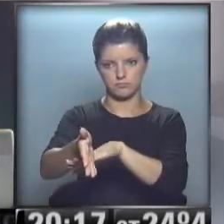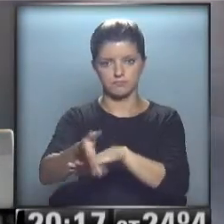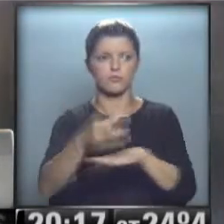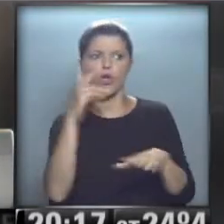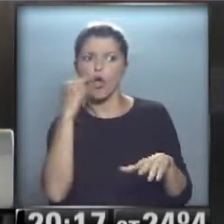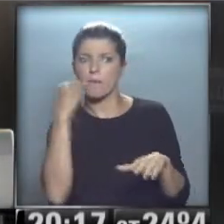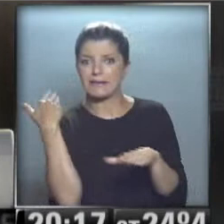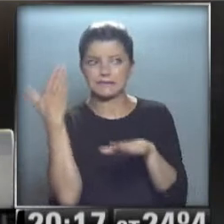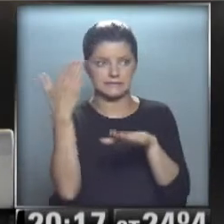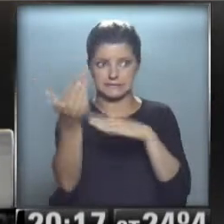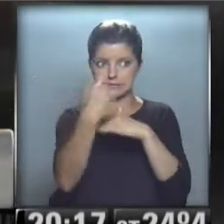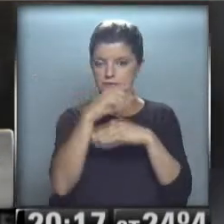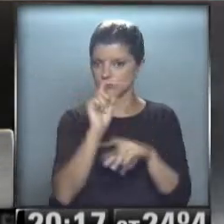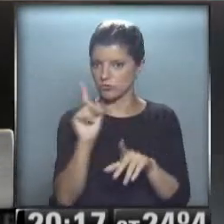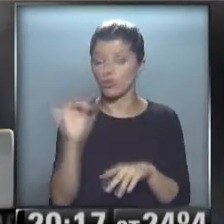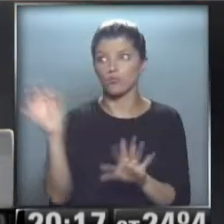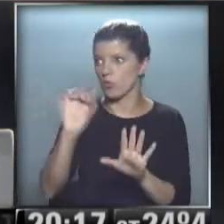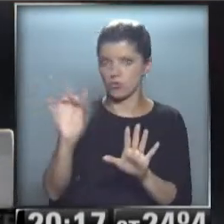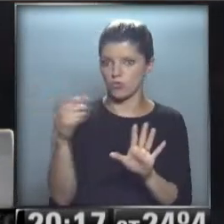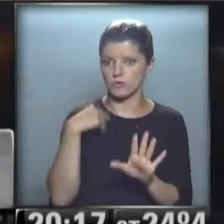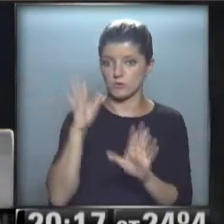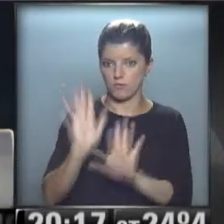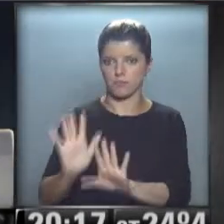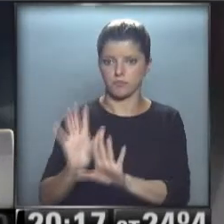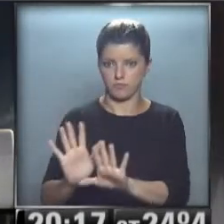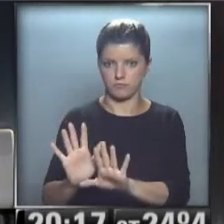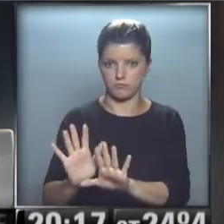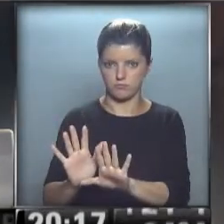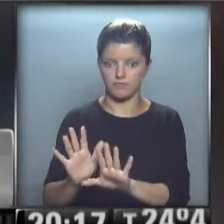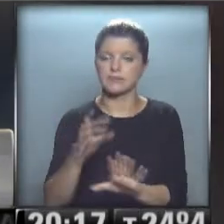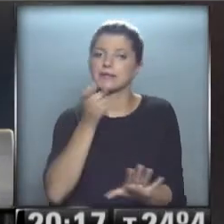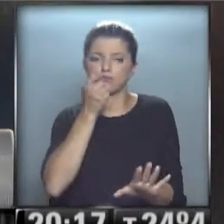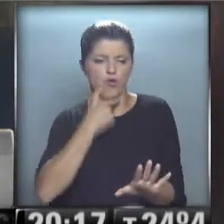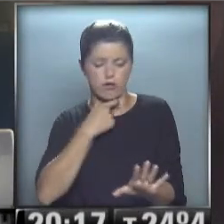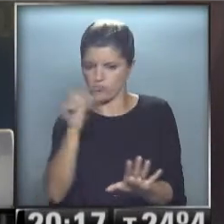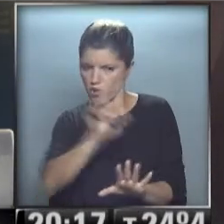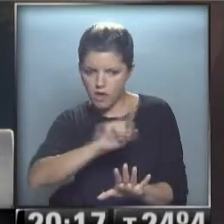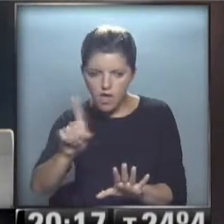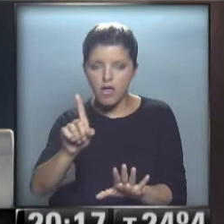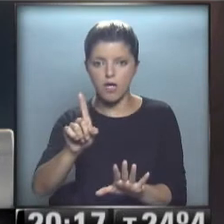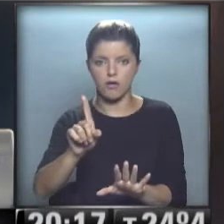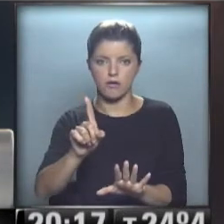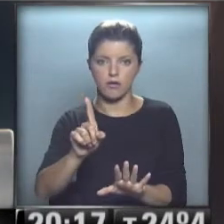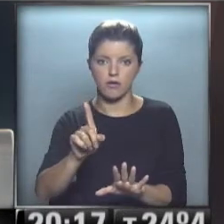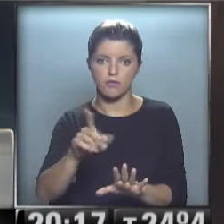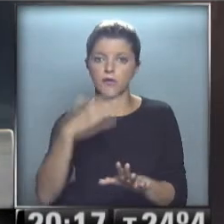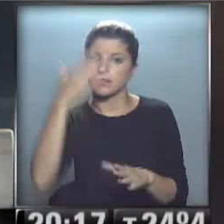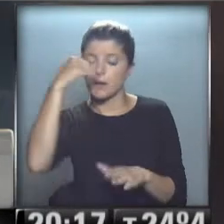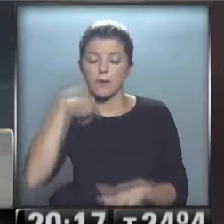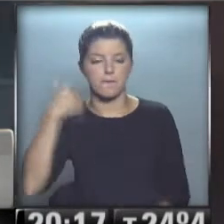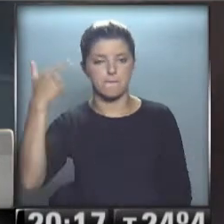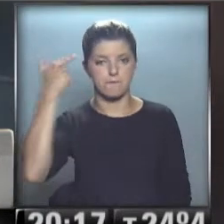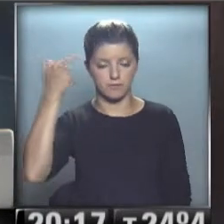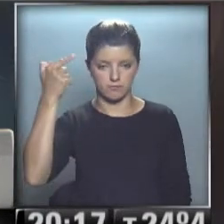salir del departamento? No, él no quiso salir. Que no quería salir y bueno, después se terminó matando dentro